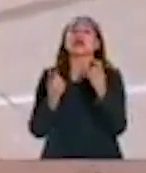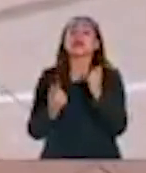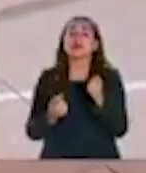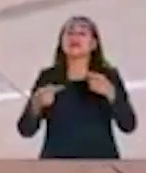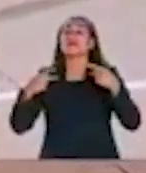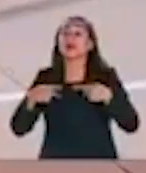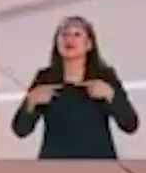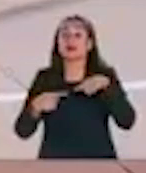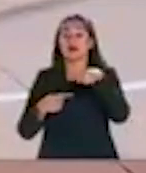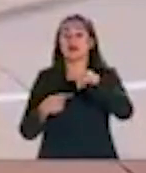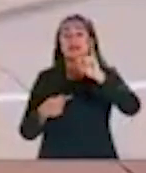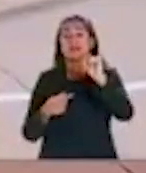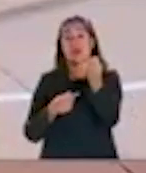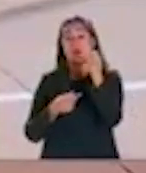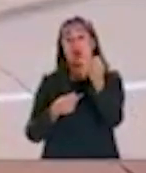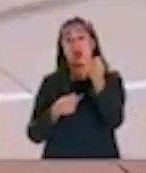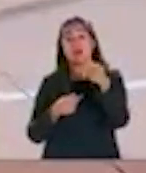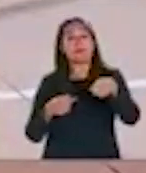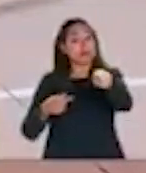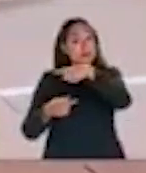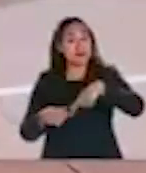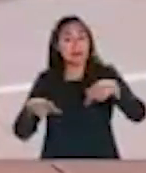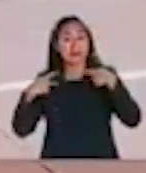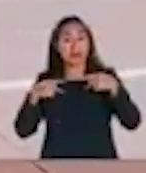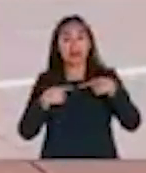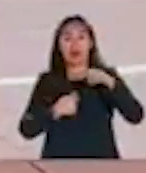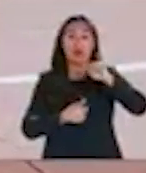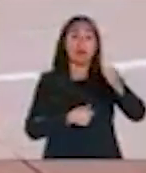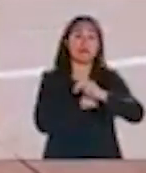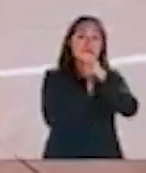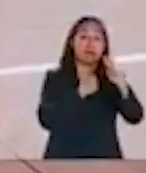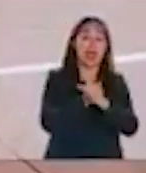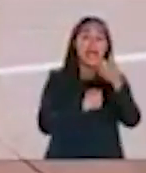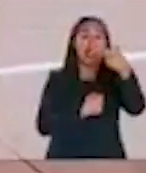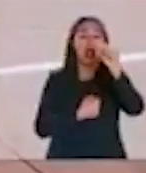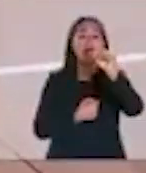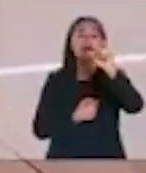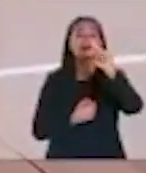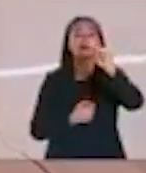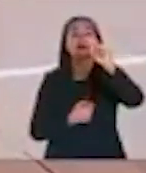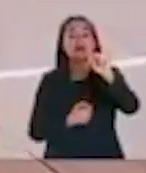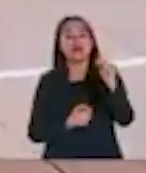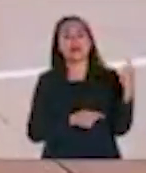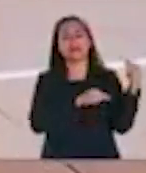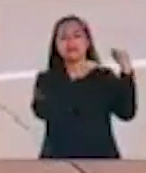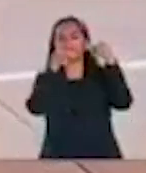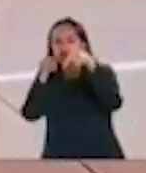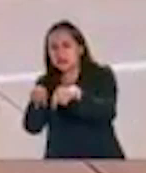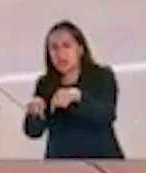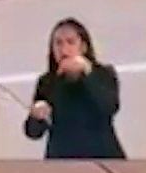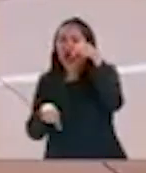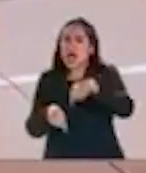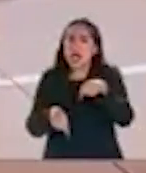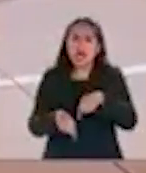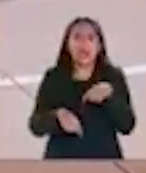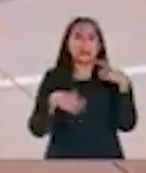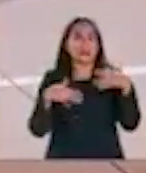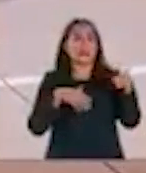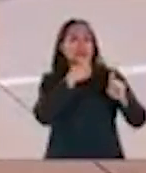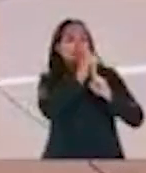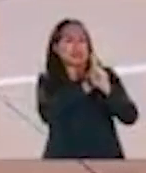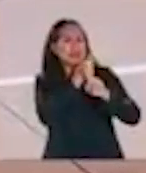llegaron aquí viniendo del país más pobre de américa latina' de un desastre natural han sido